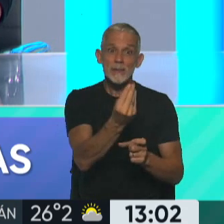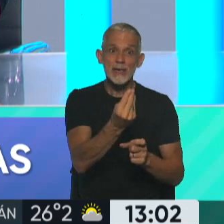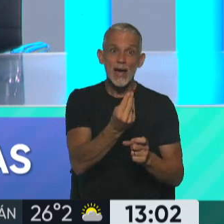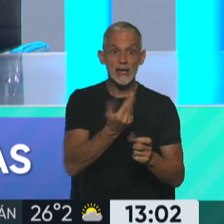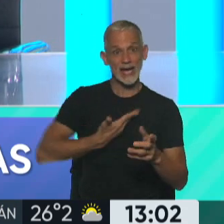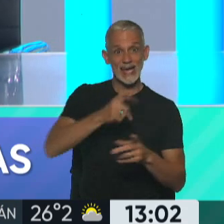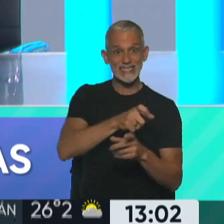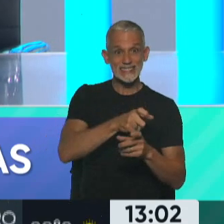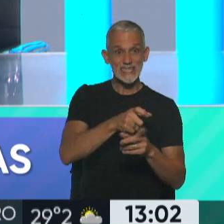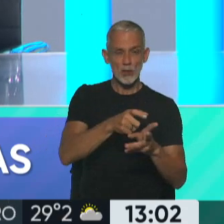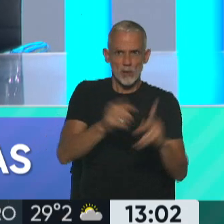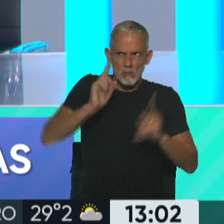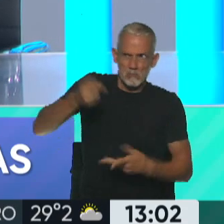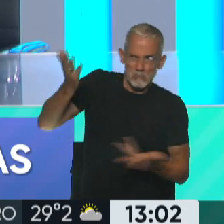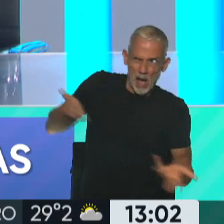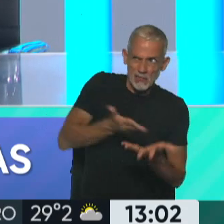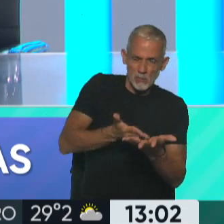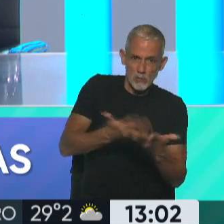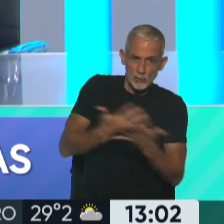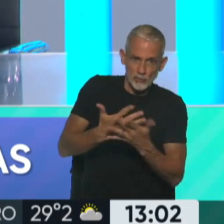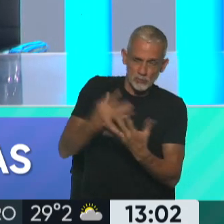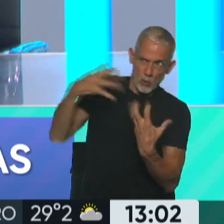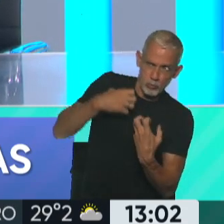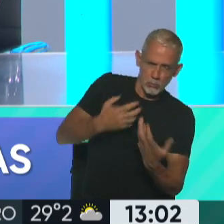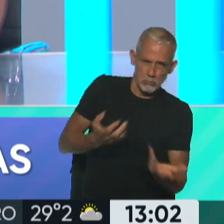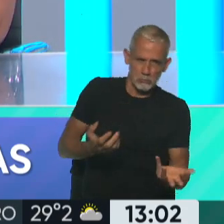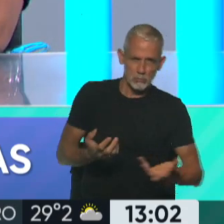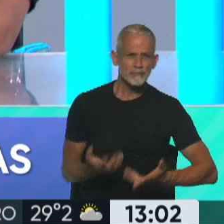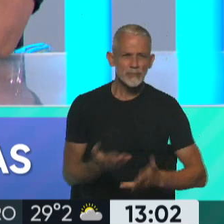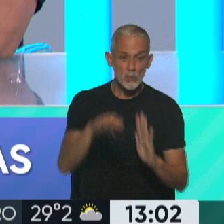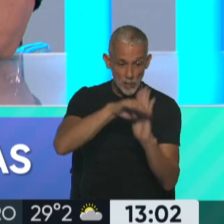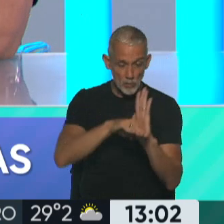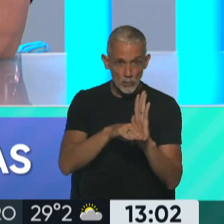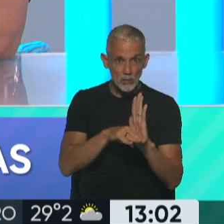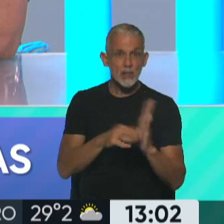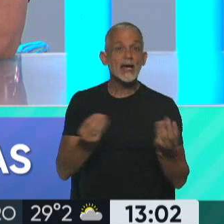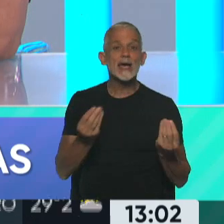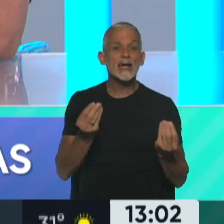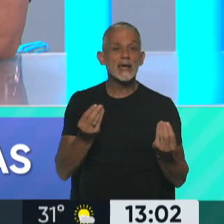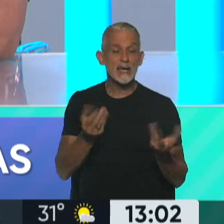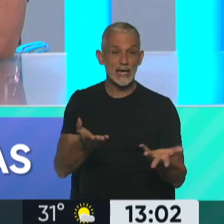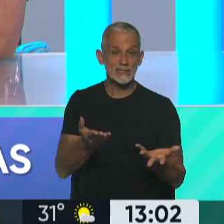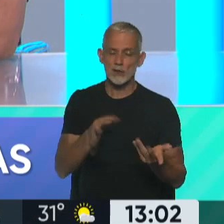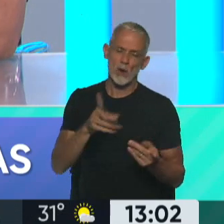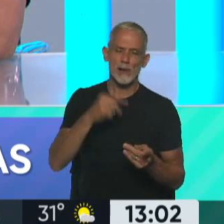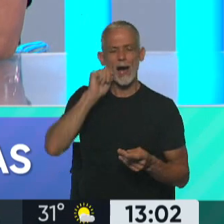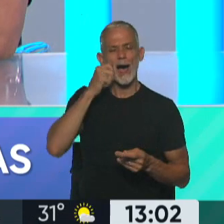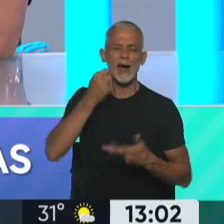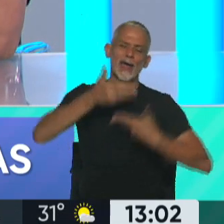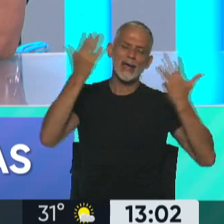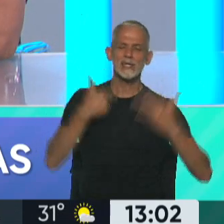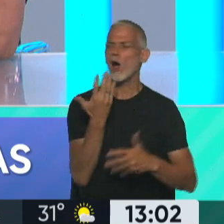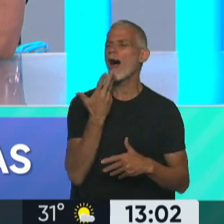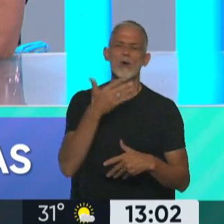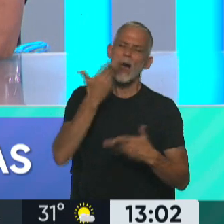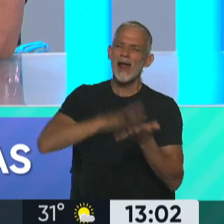de fronteras que les fueron impuestas y que sufrieron la colonización. Todo esto estamos hablando no de un romanticismo ni porque nos gusta,